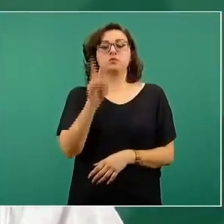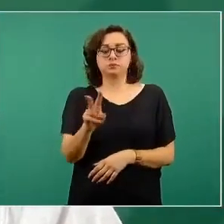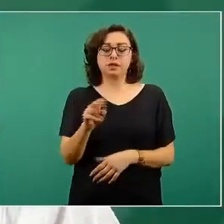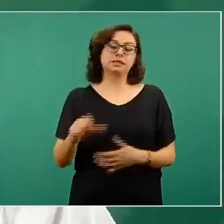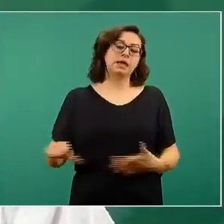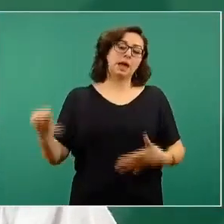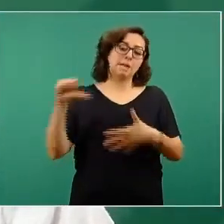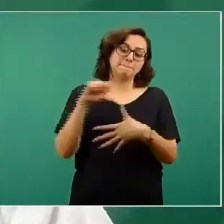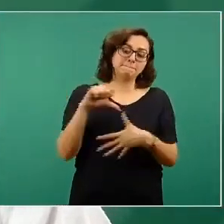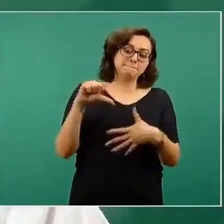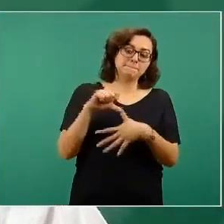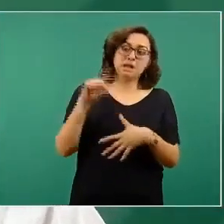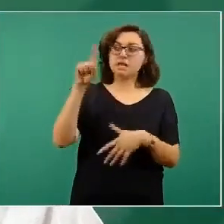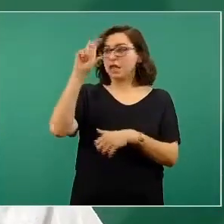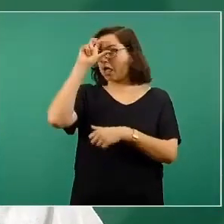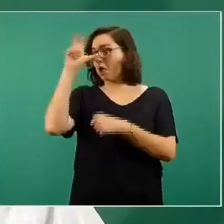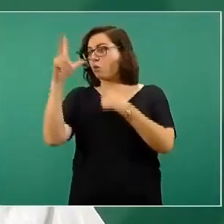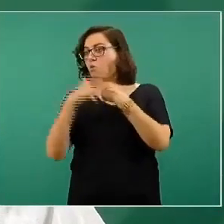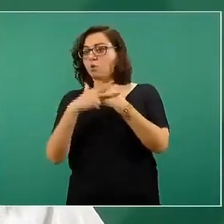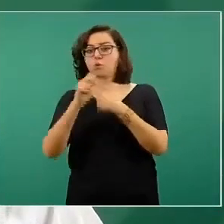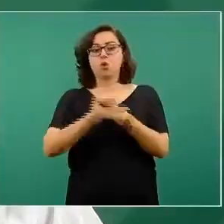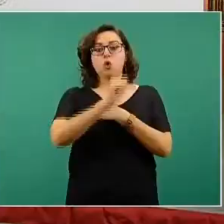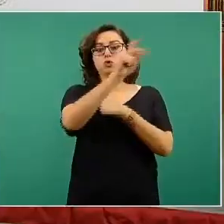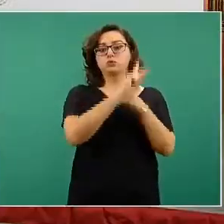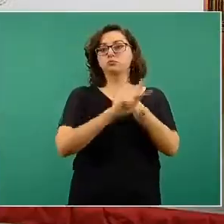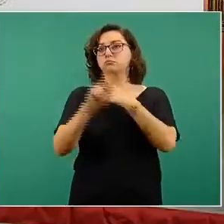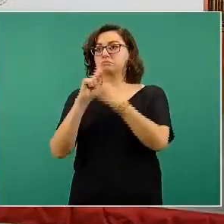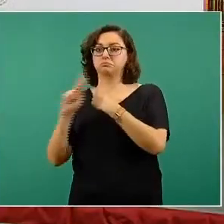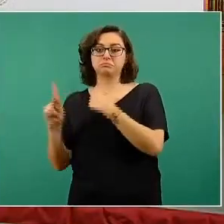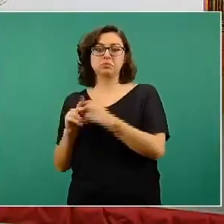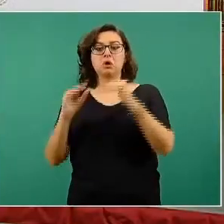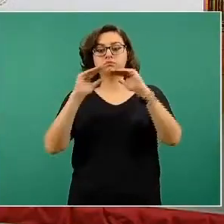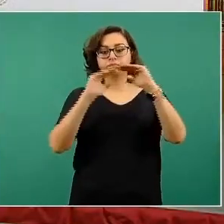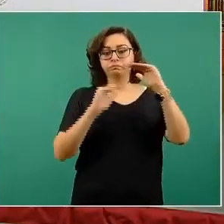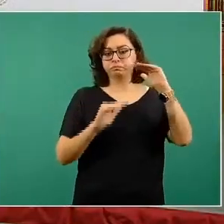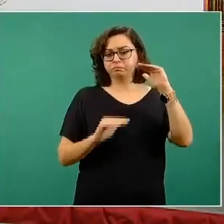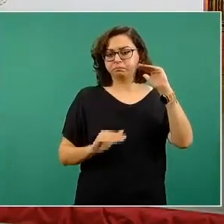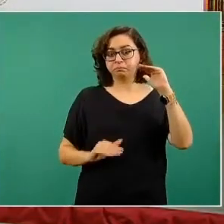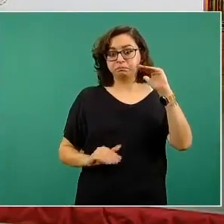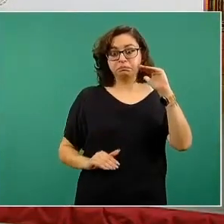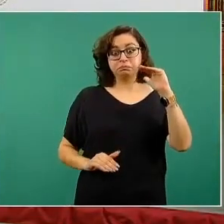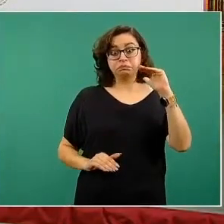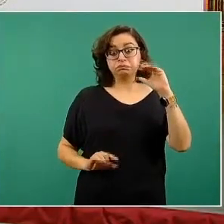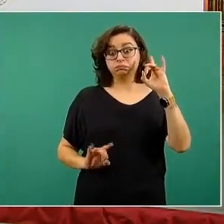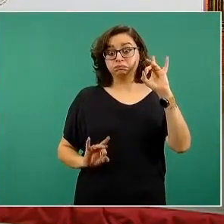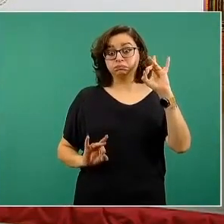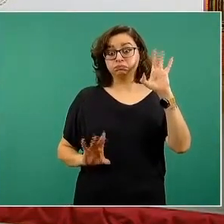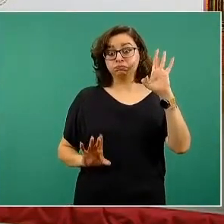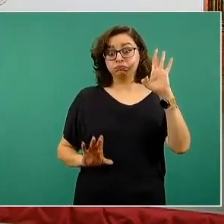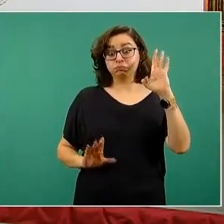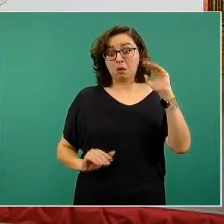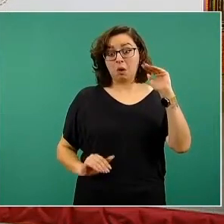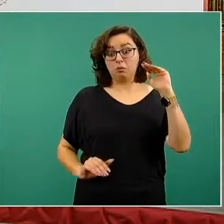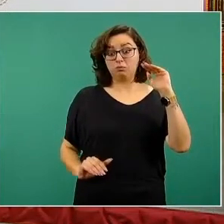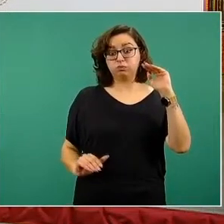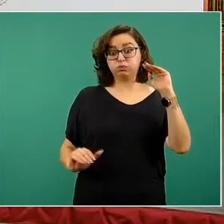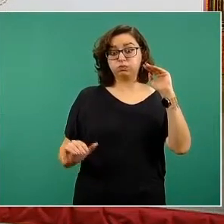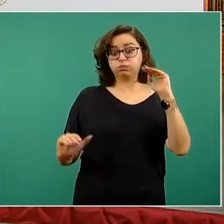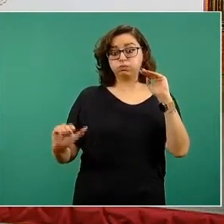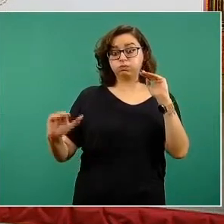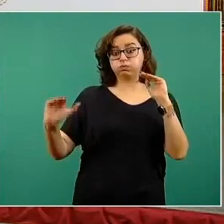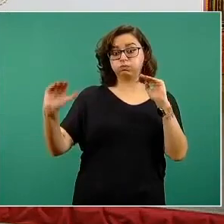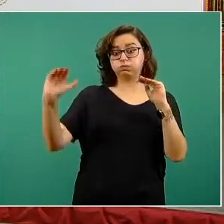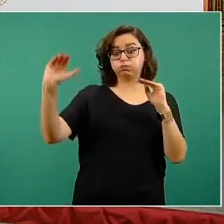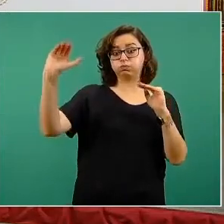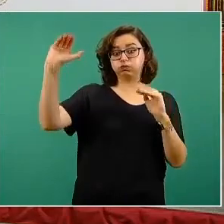en otros momentos lo vimos para otras regiones del mundo. No hay ninguna garantía en ningún país del mundo de que